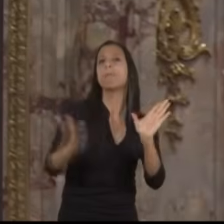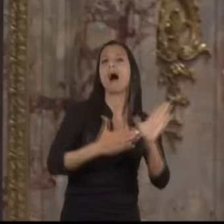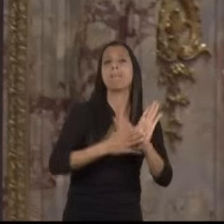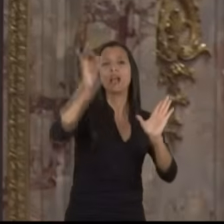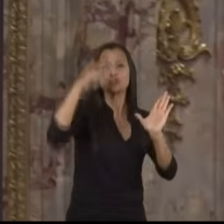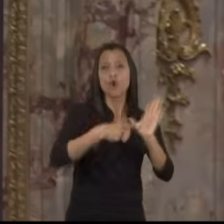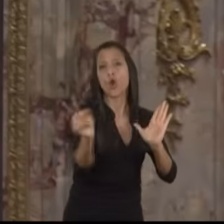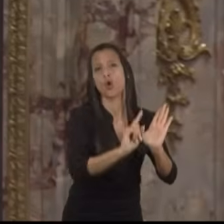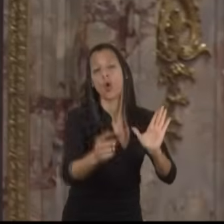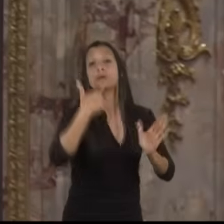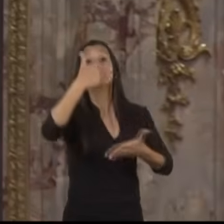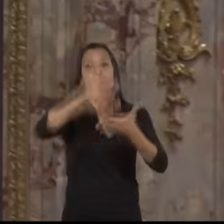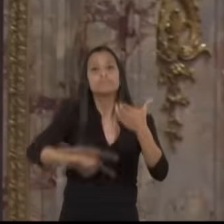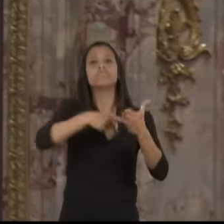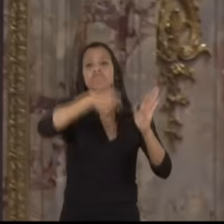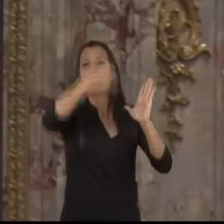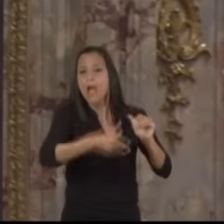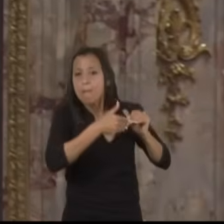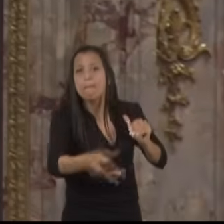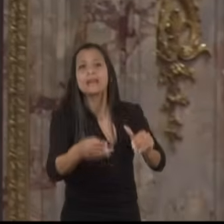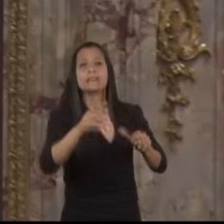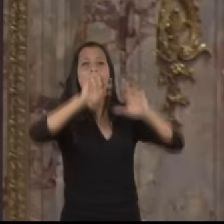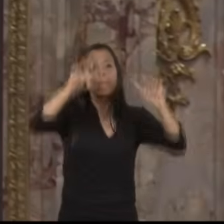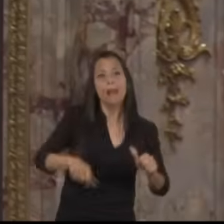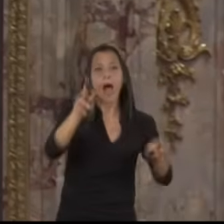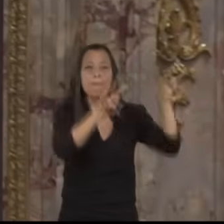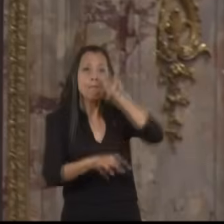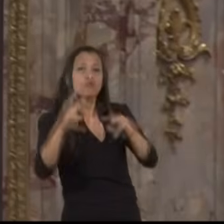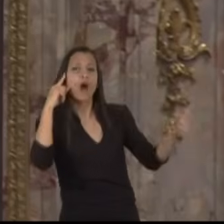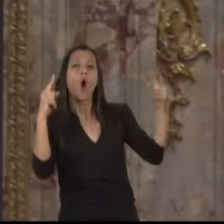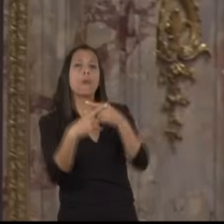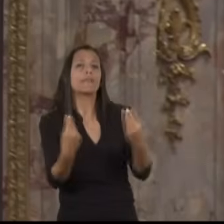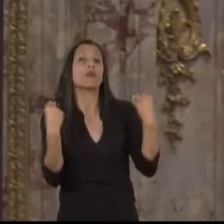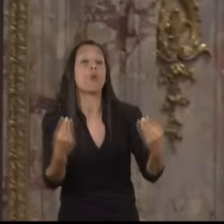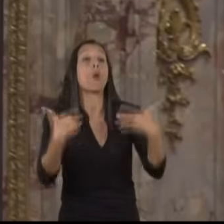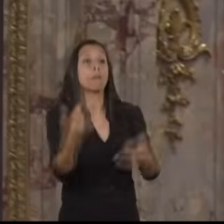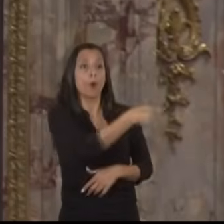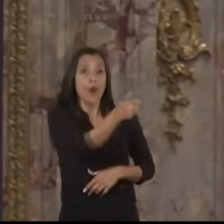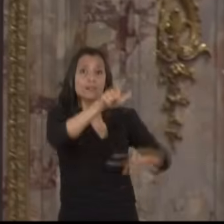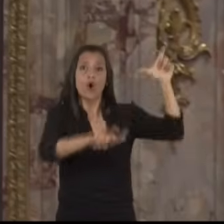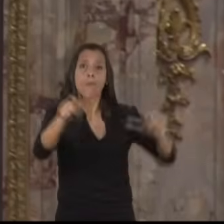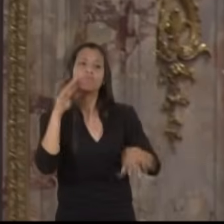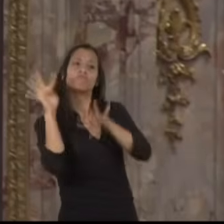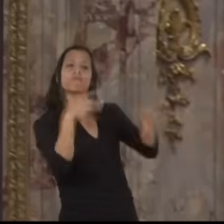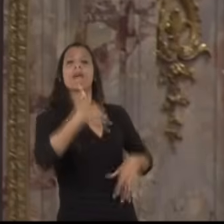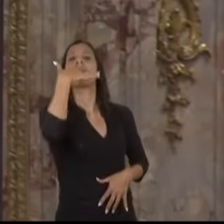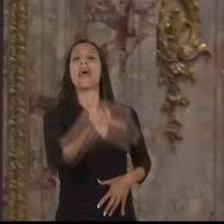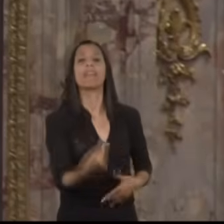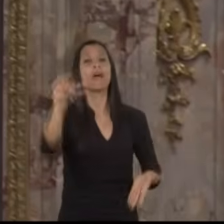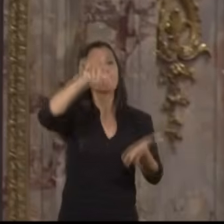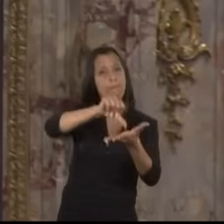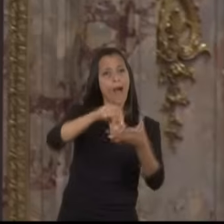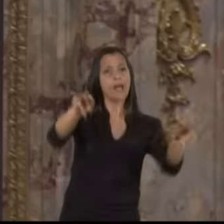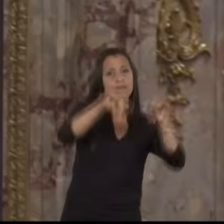consecuencias. Es la hoja de ruta de hacia dónde vamos. Y por eso es importante que los argentinos entiendan cómo es un país con